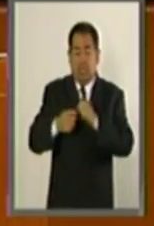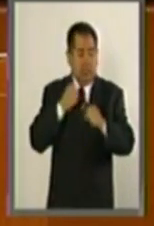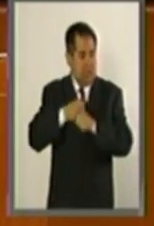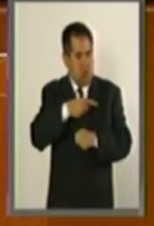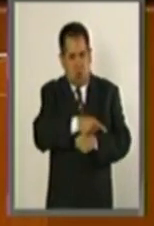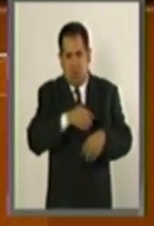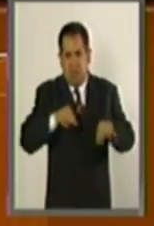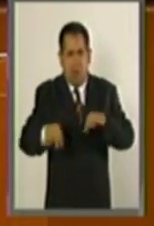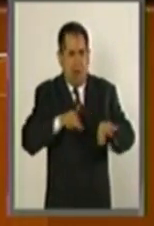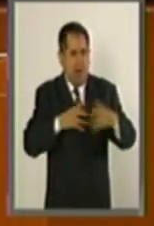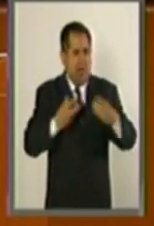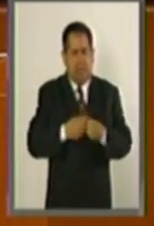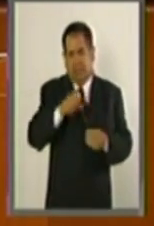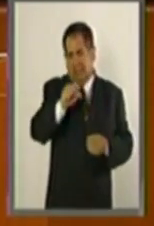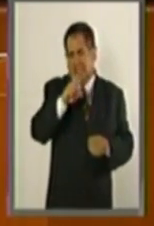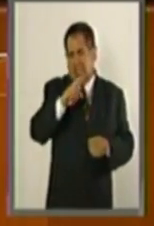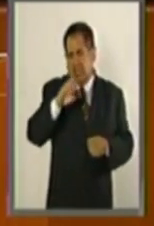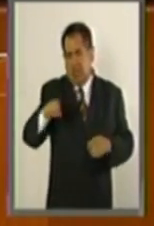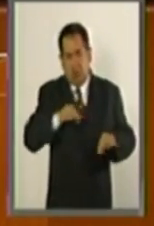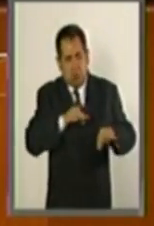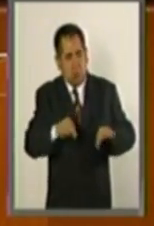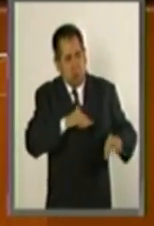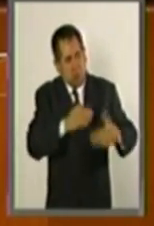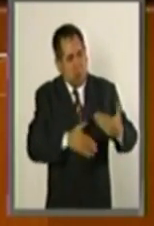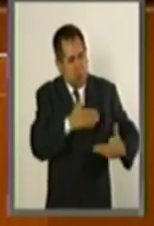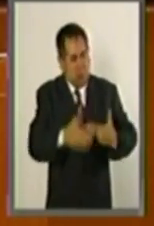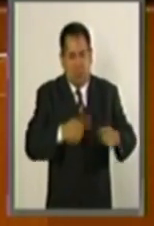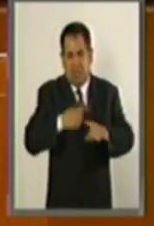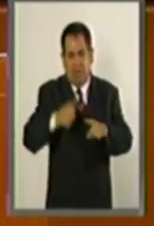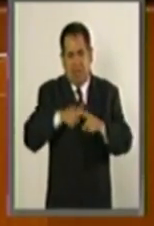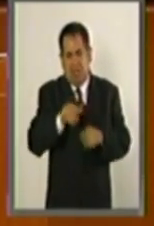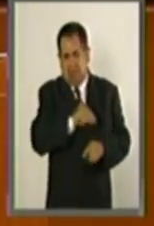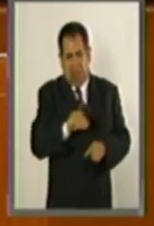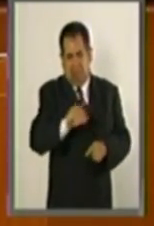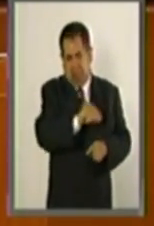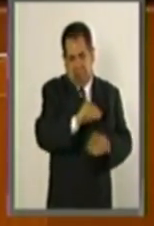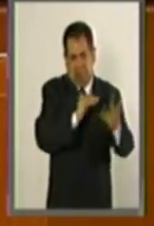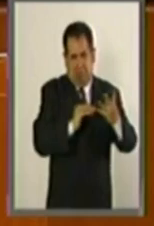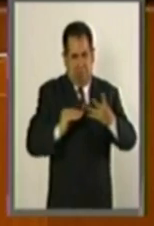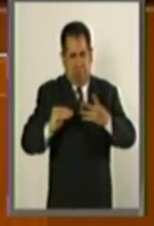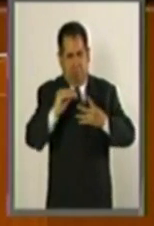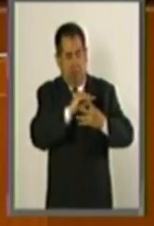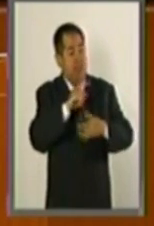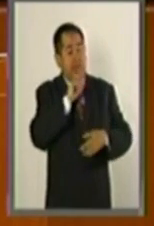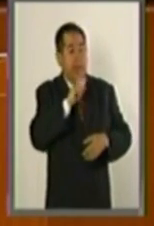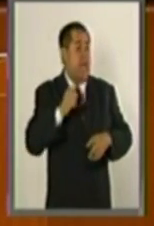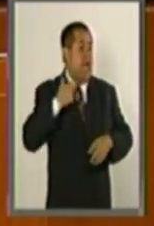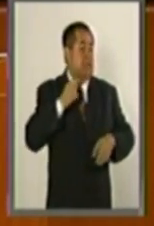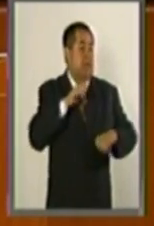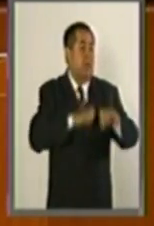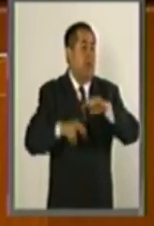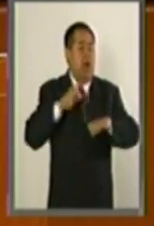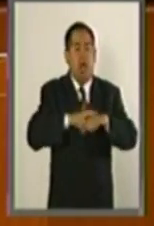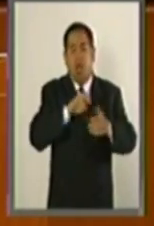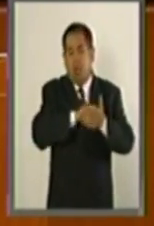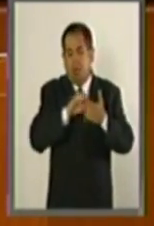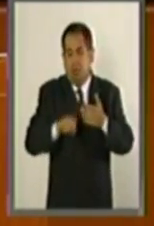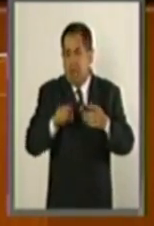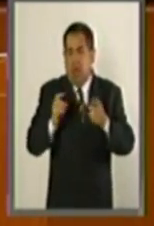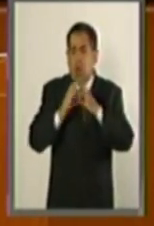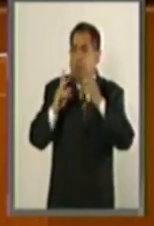en la Secretaría de Relaciones Exteriores, ocupando diversos cargos, entre ellos el de la embajada en países con